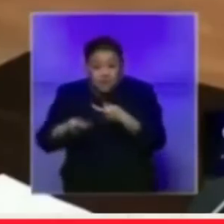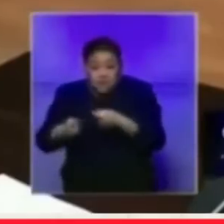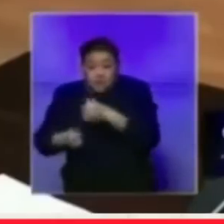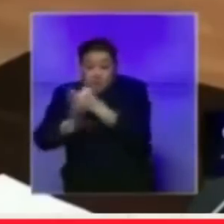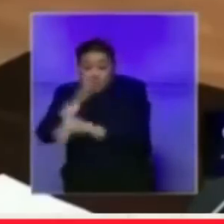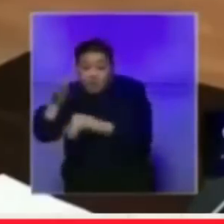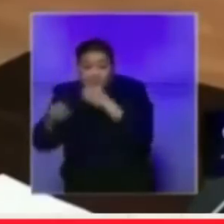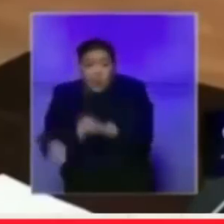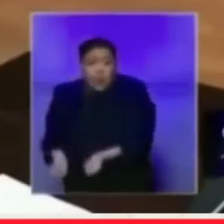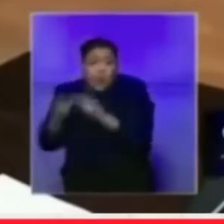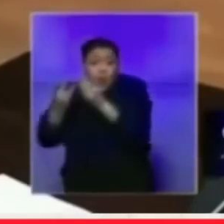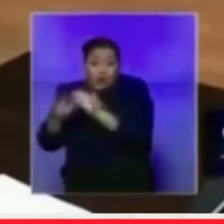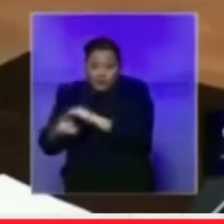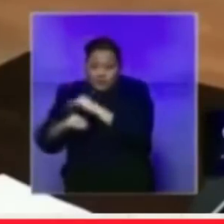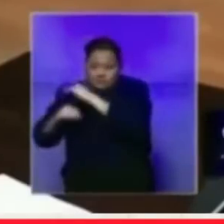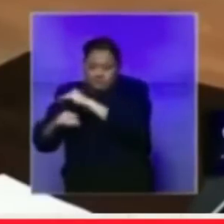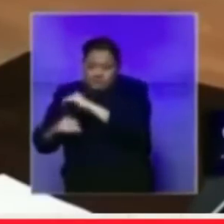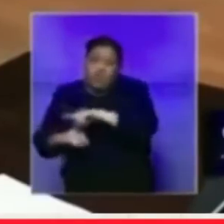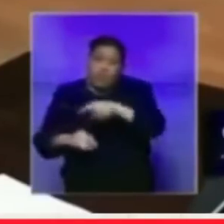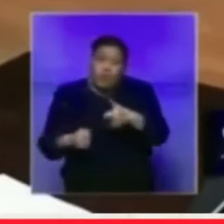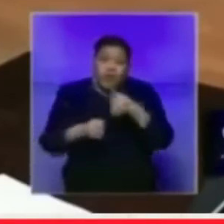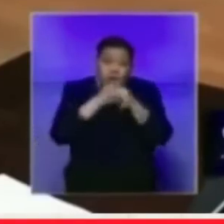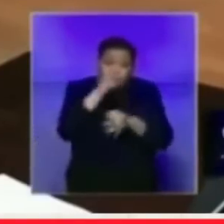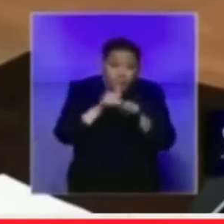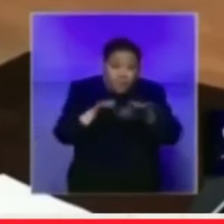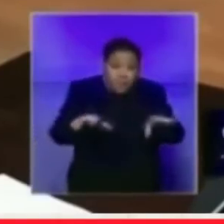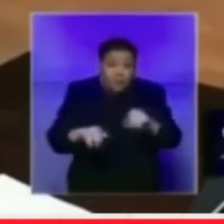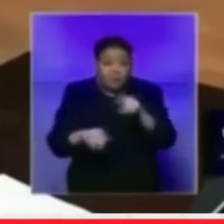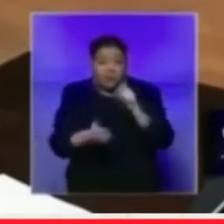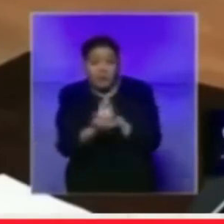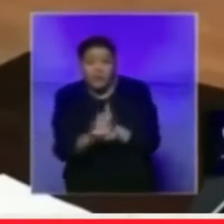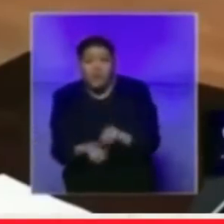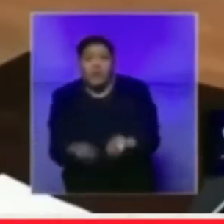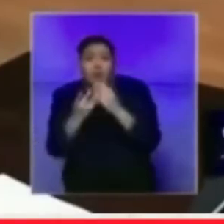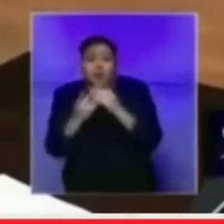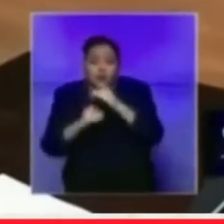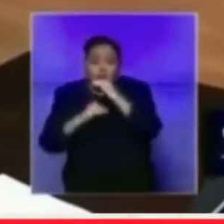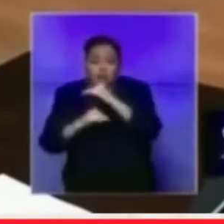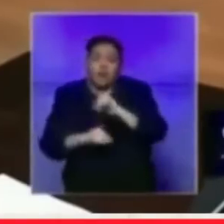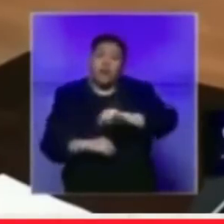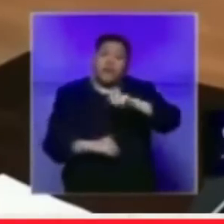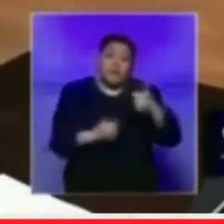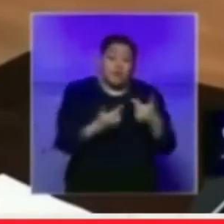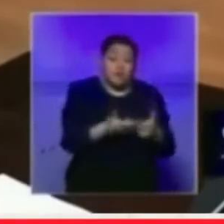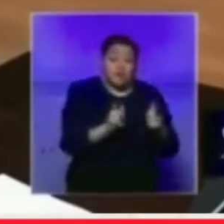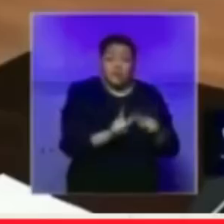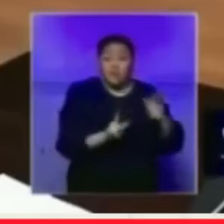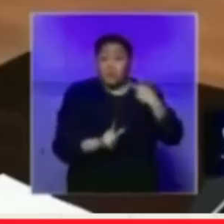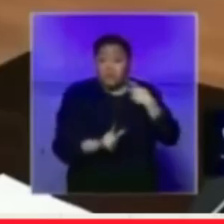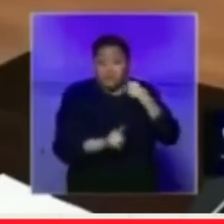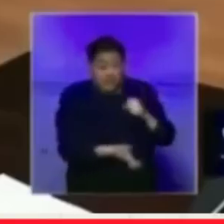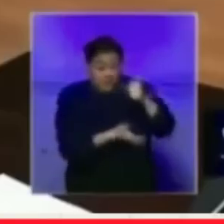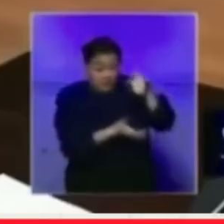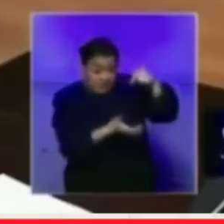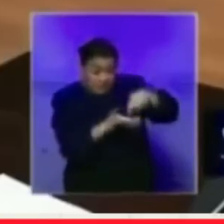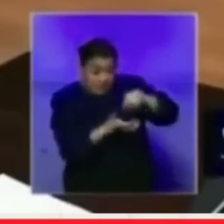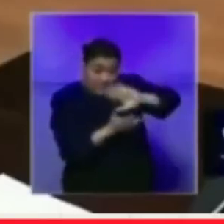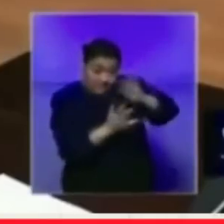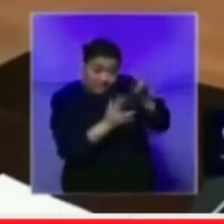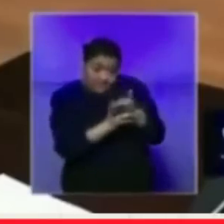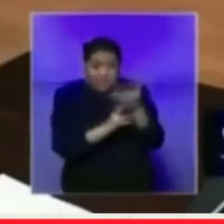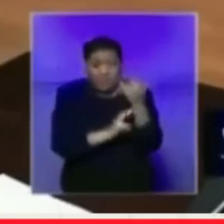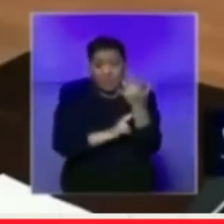y campaña y la obligación de los partidos políticos a destinar el 50% de los recursos de campaña y los tiempos en